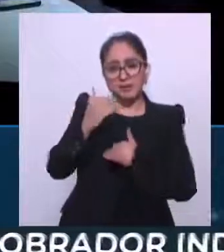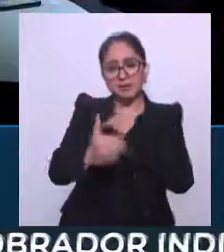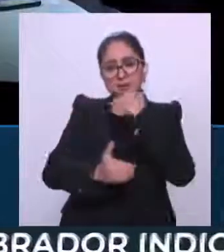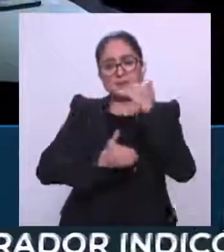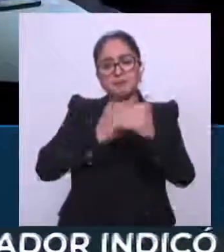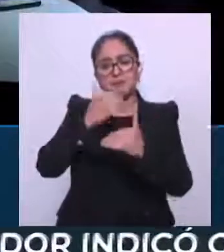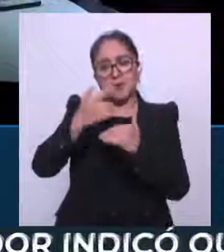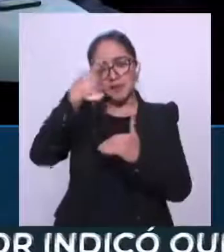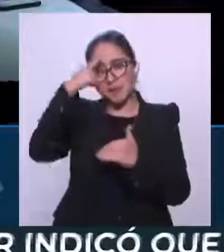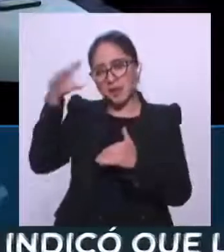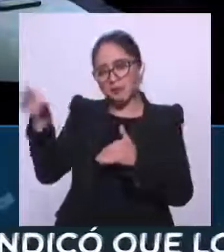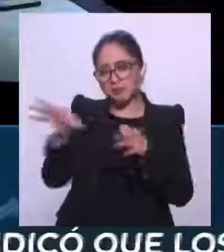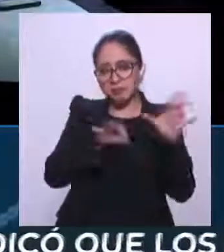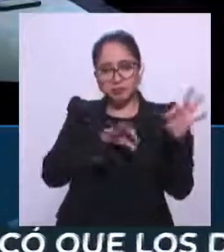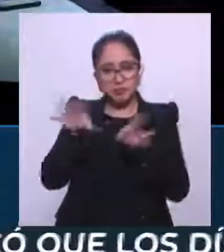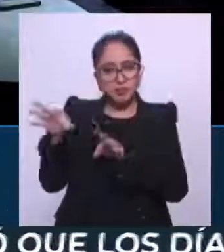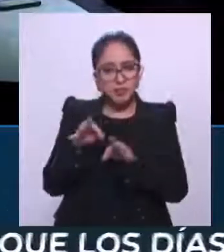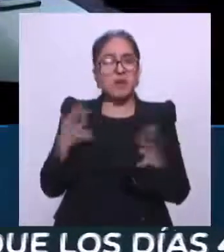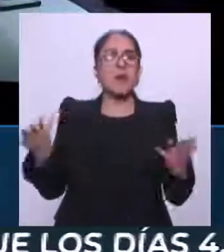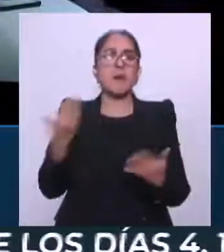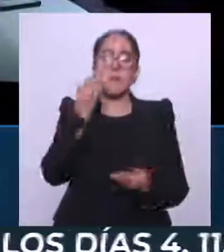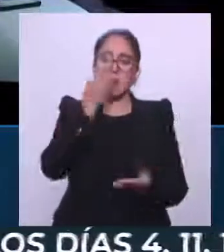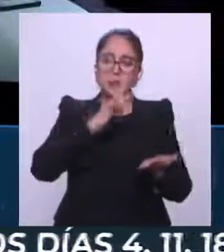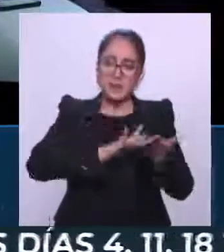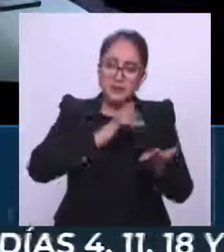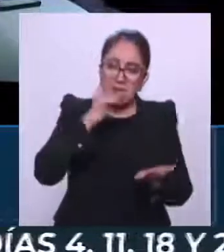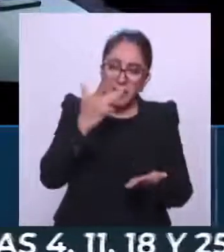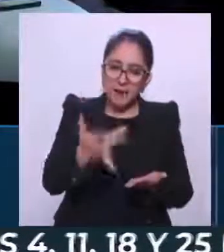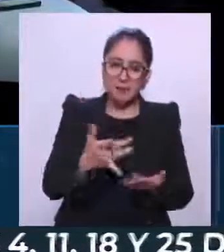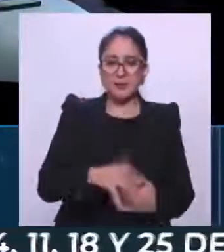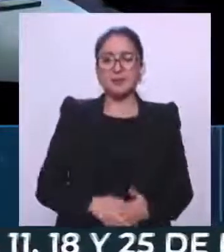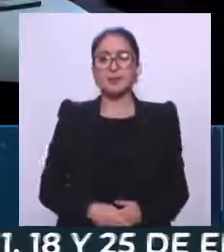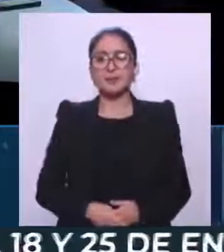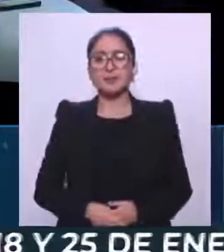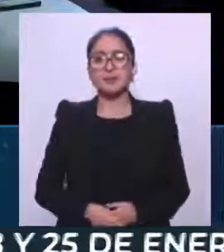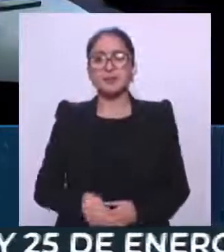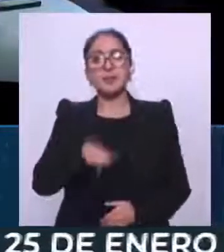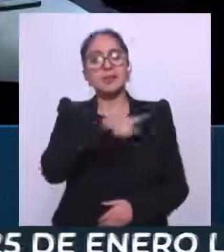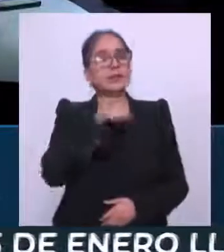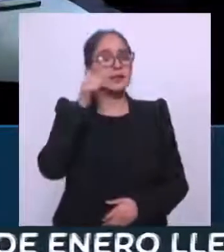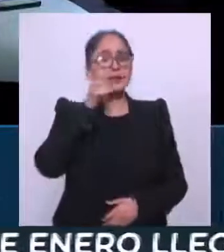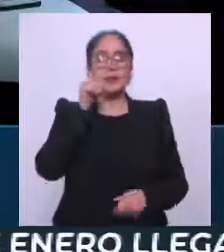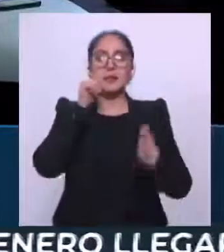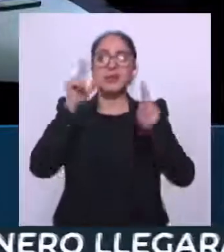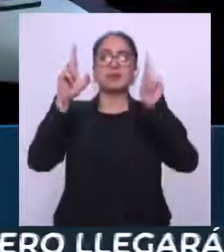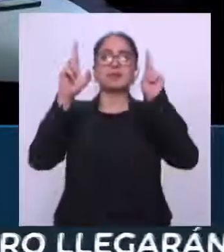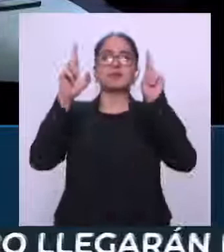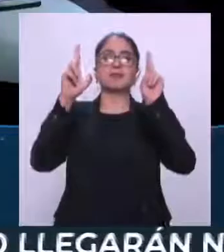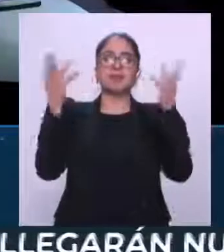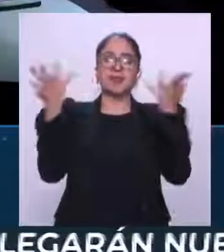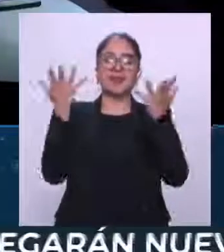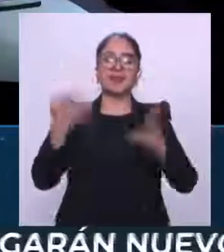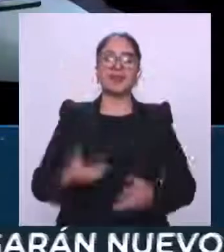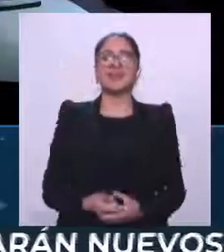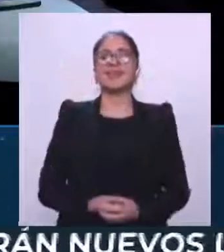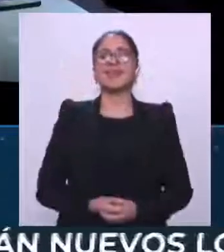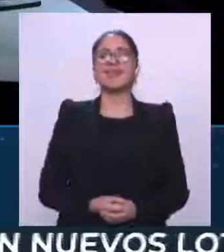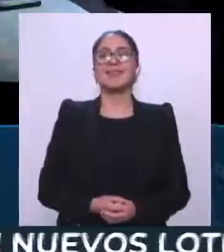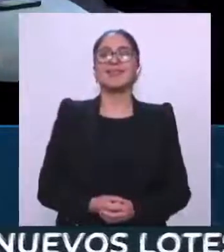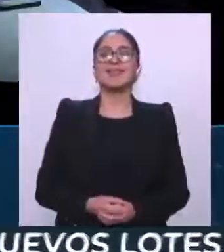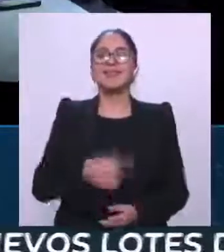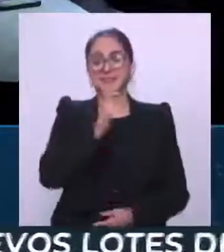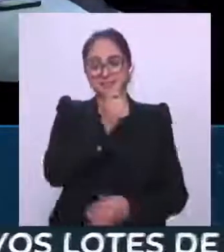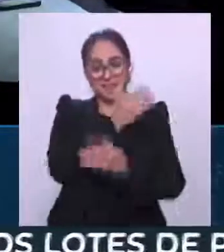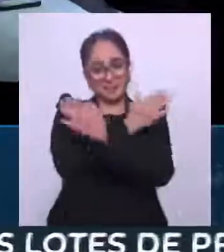la integración que mencionas. Ángel, muchísimas gracias. Los changuitos nunca están de más, ¿eh? No, bueno. Te volvemos a mandar